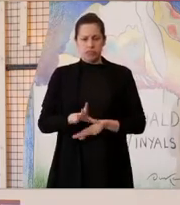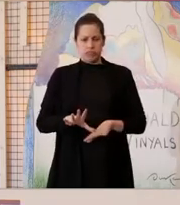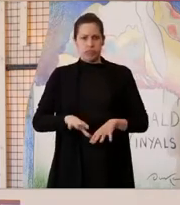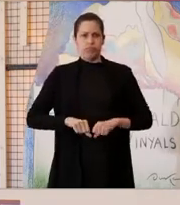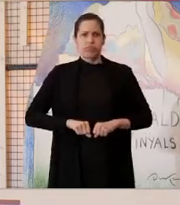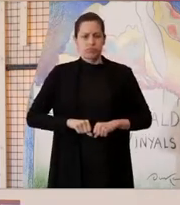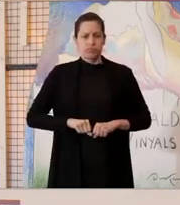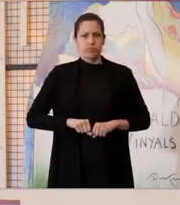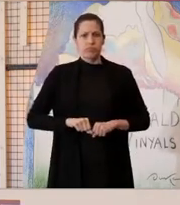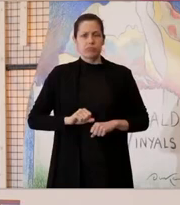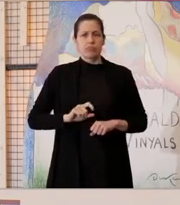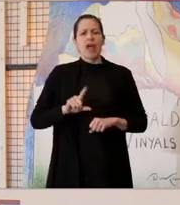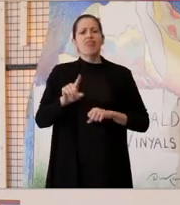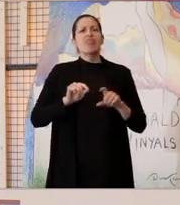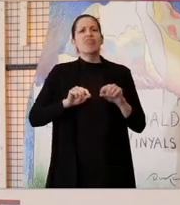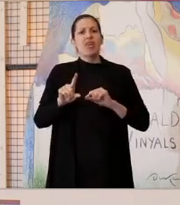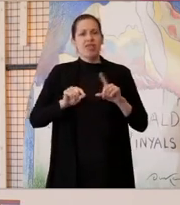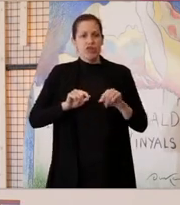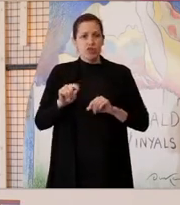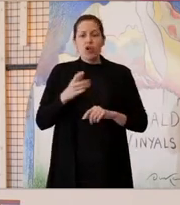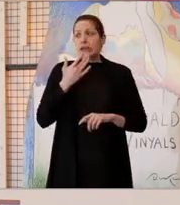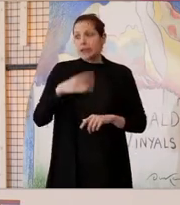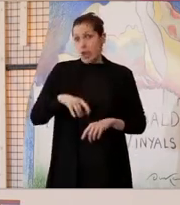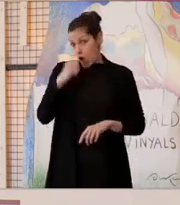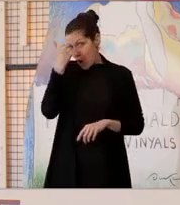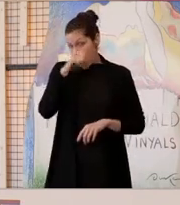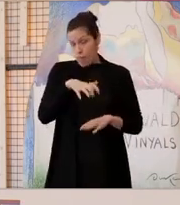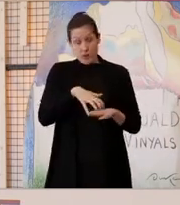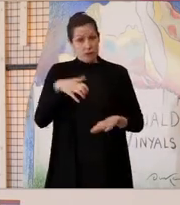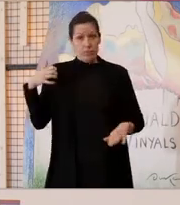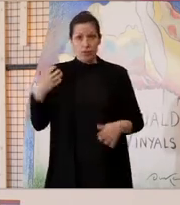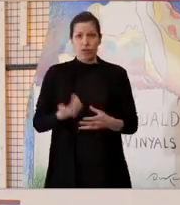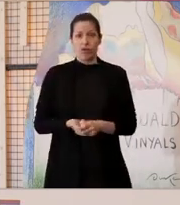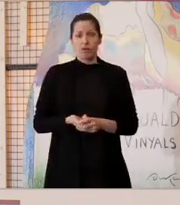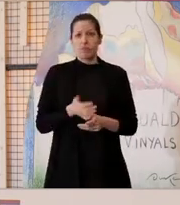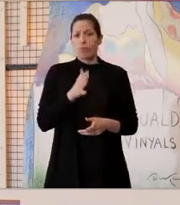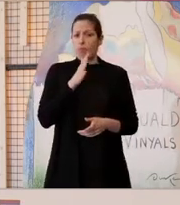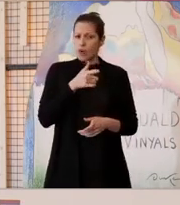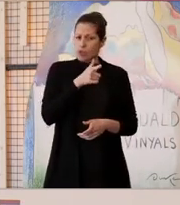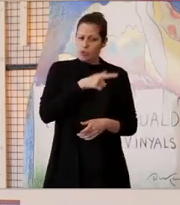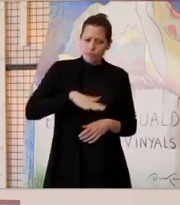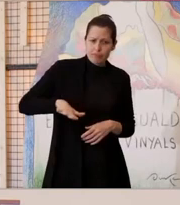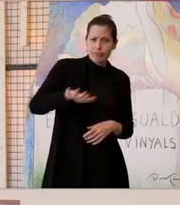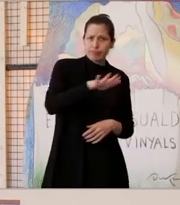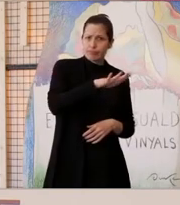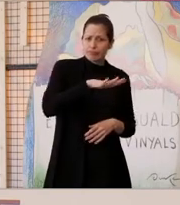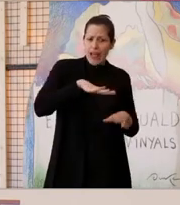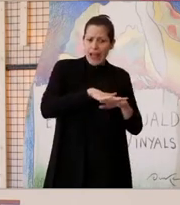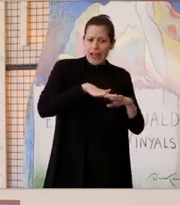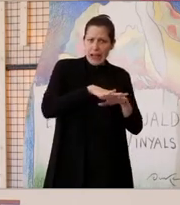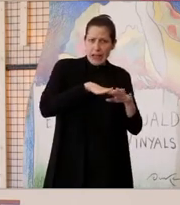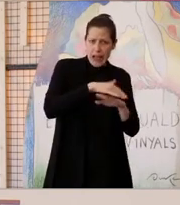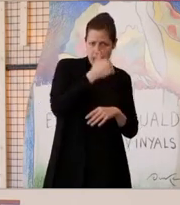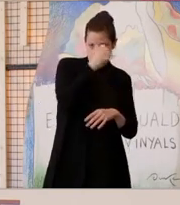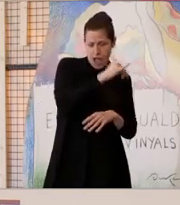mayoritariamente son hombres y por lo tanto ellos sí que tienen redes formales e informales